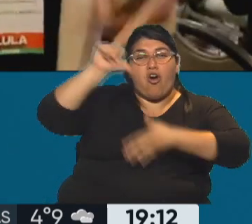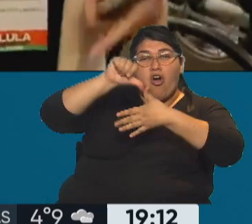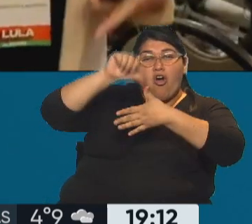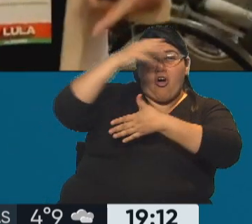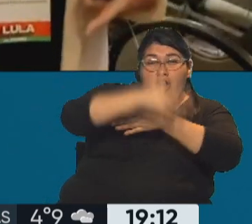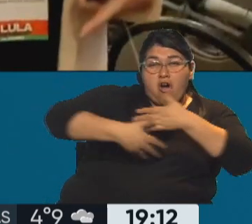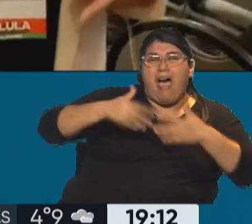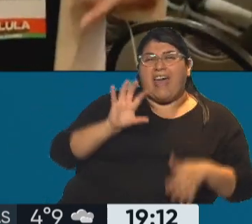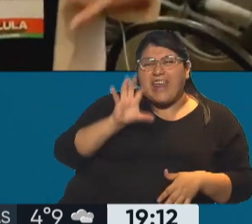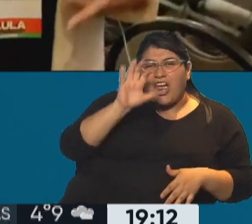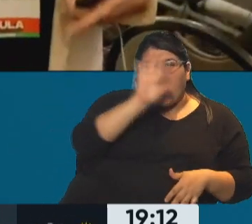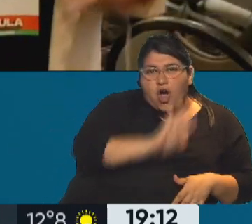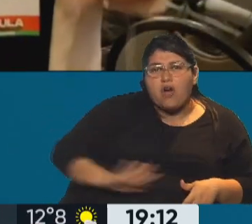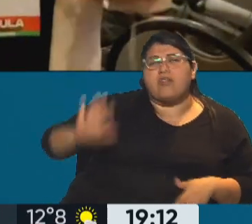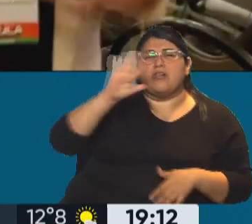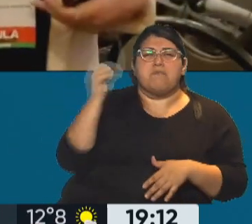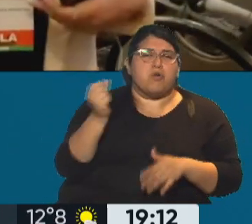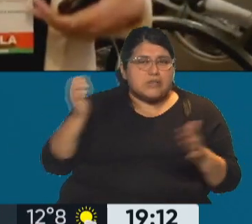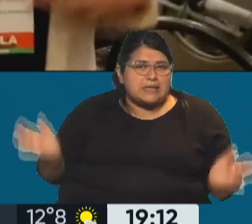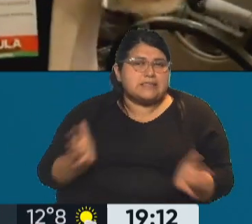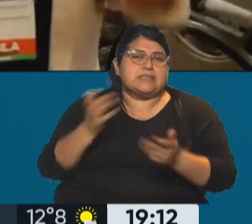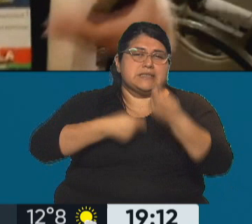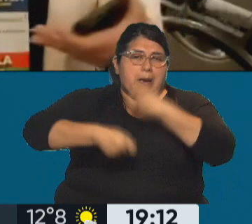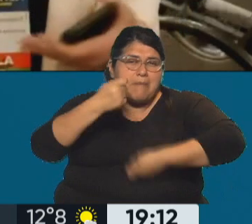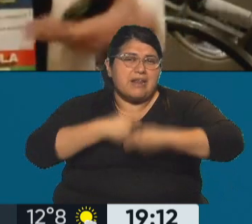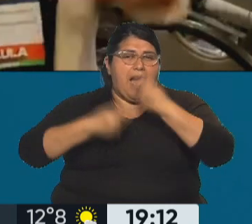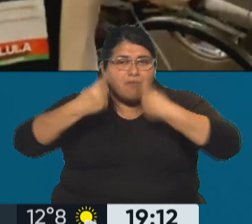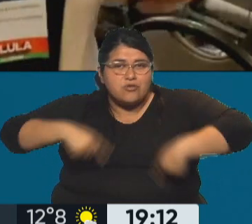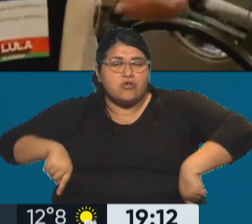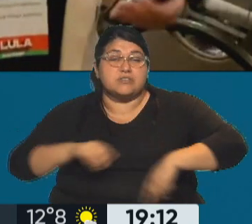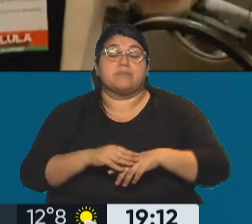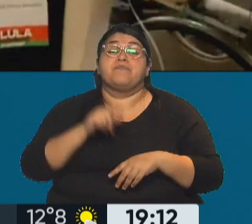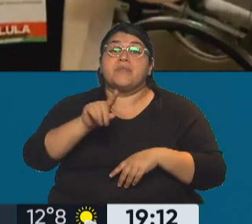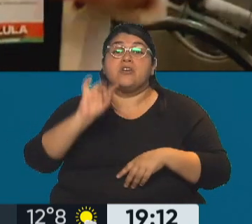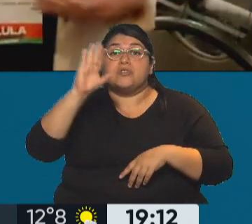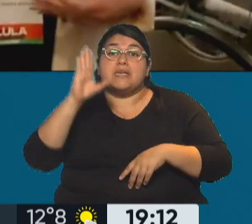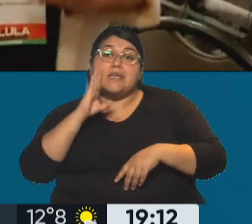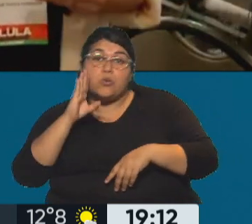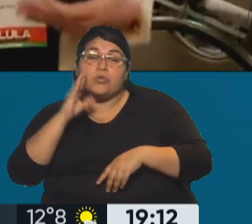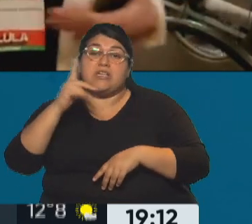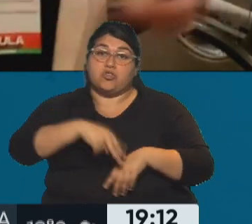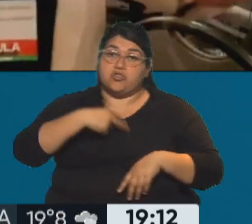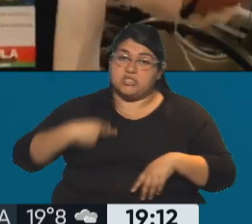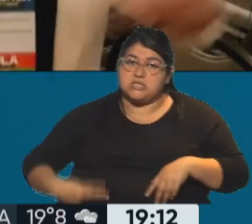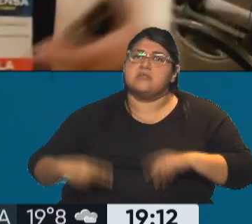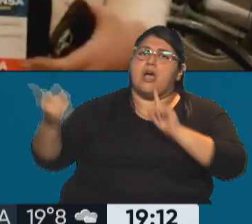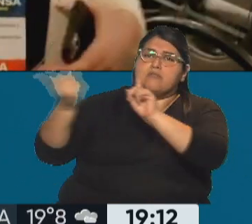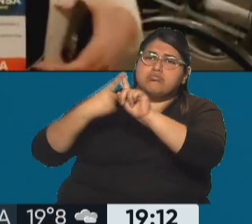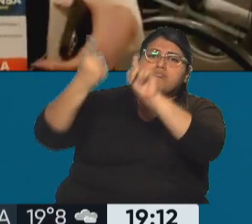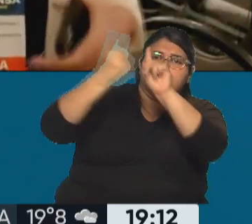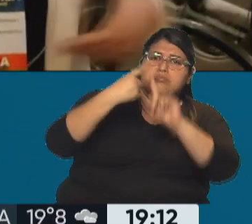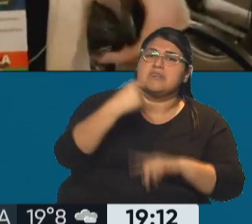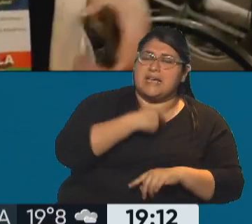darle gran importancia a todo lo el comercio también no sólo con Estados Unidos y con china una mesa abierta